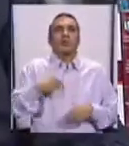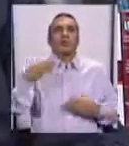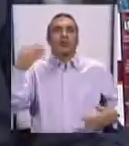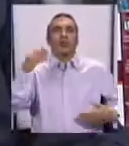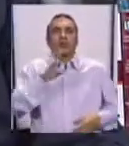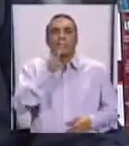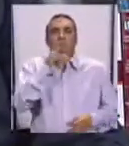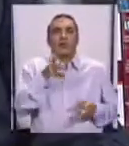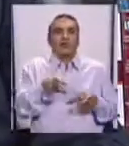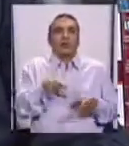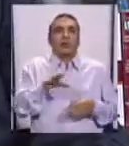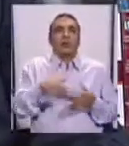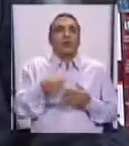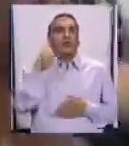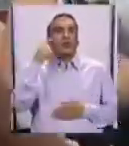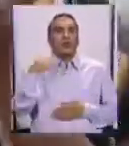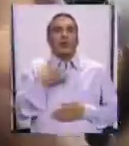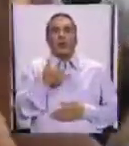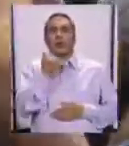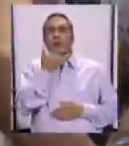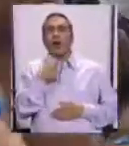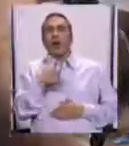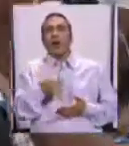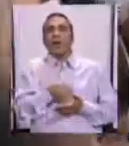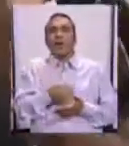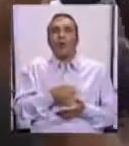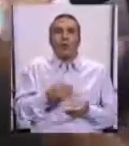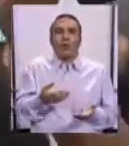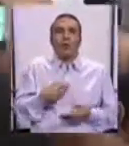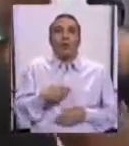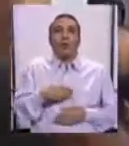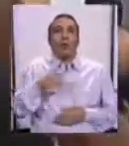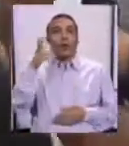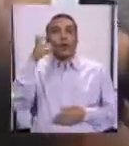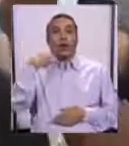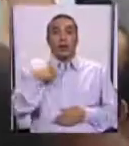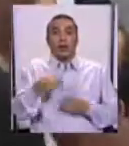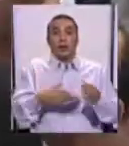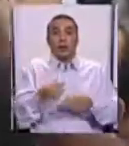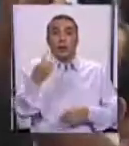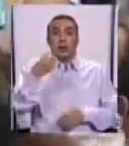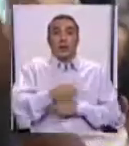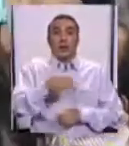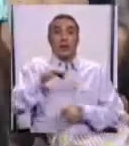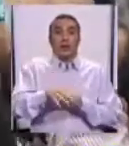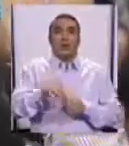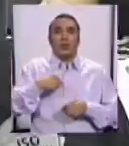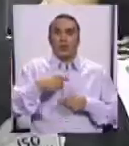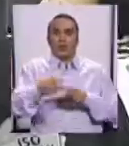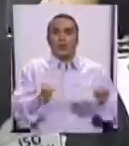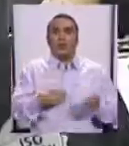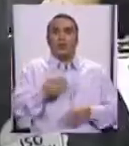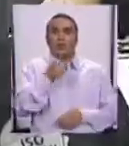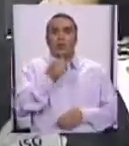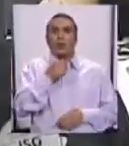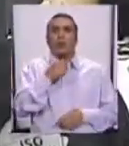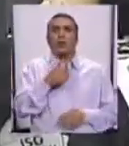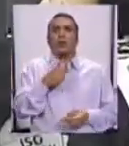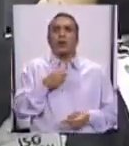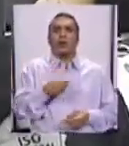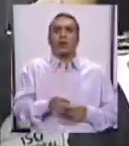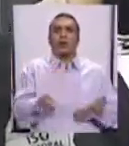Todos los que se sienten debilitados. La Alianza Suma Creo puso en marcha el día de las elecciones un centro privado de procesamiento de datos y